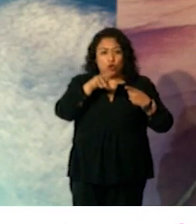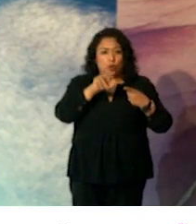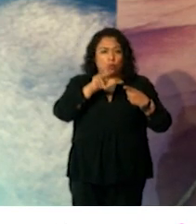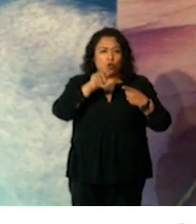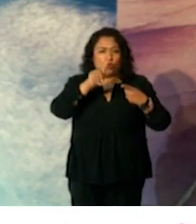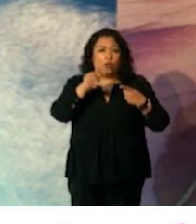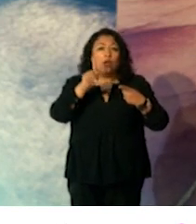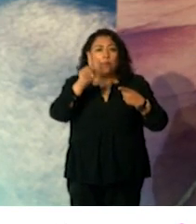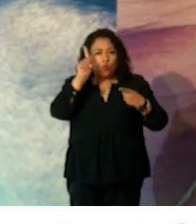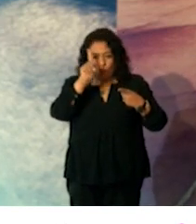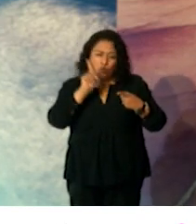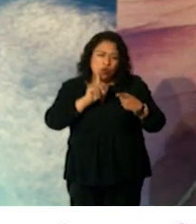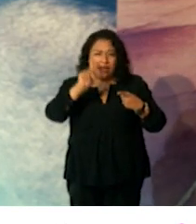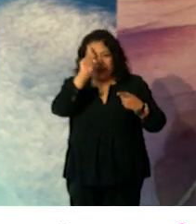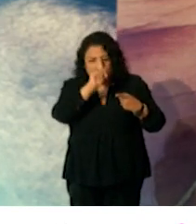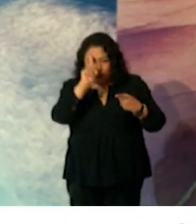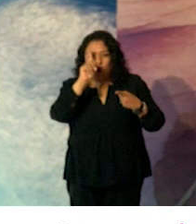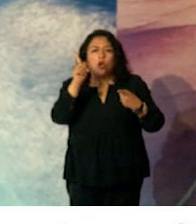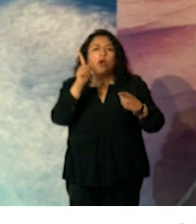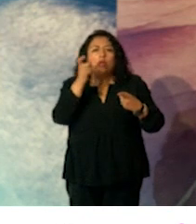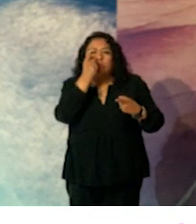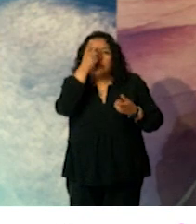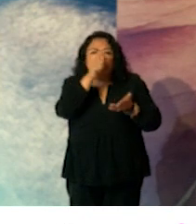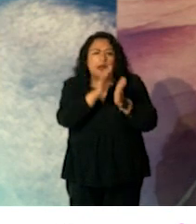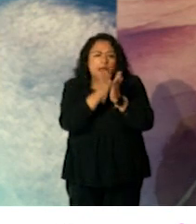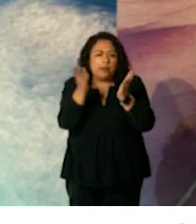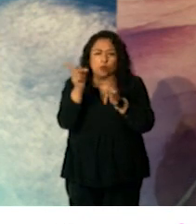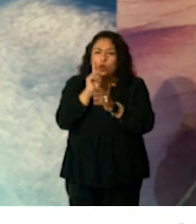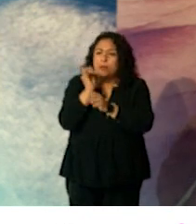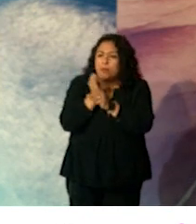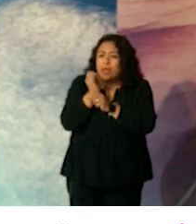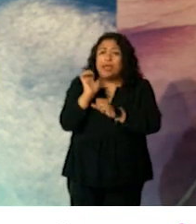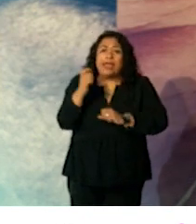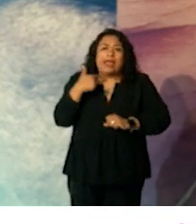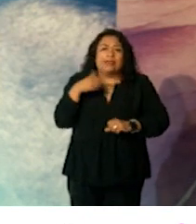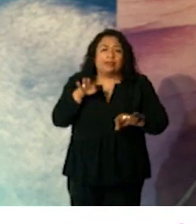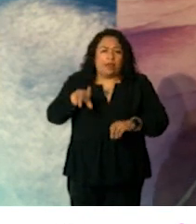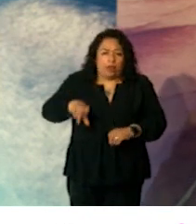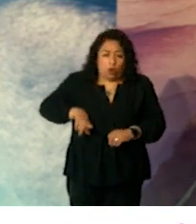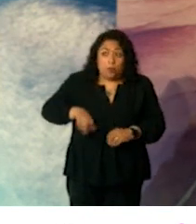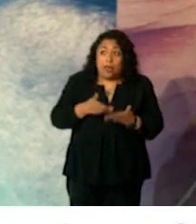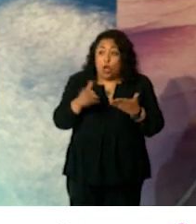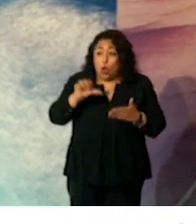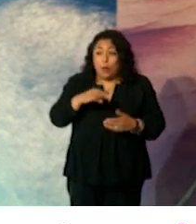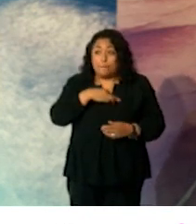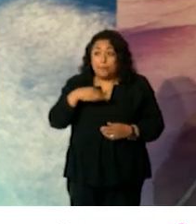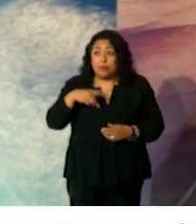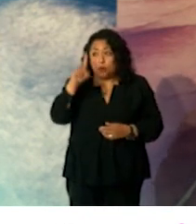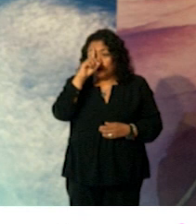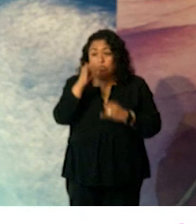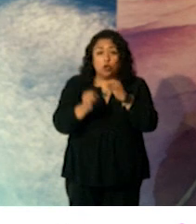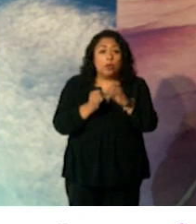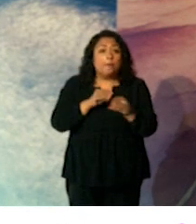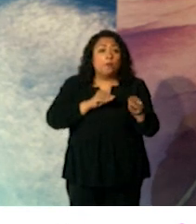Portocarrera, asesora, consultora, autora de libros, investigadora, exfuncionaria pública y actual miembro del Consejo Internacional